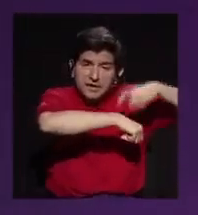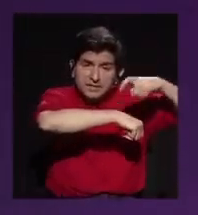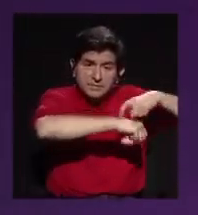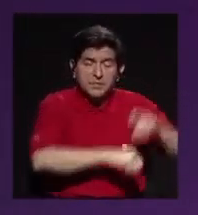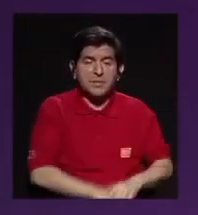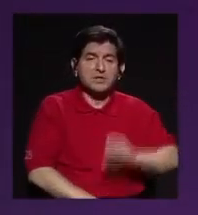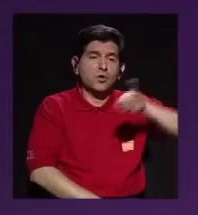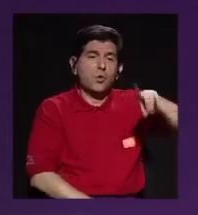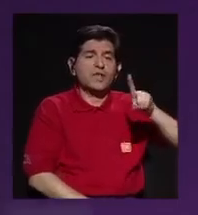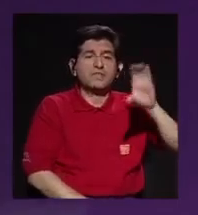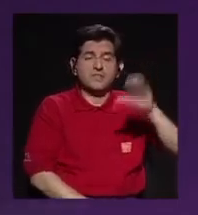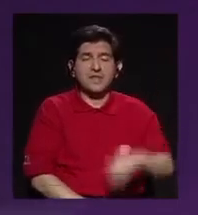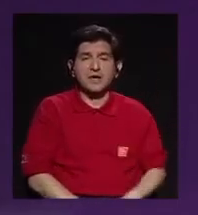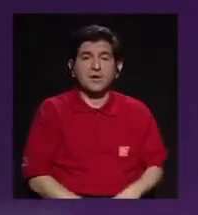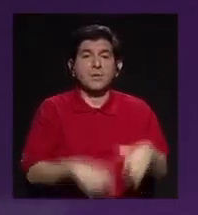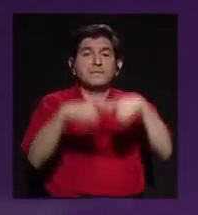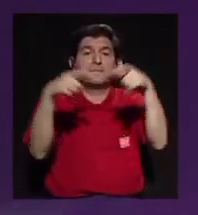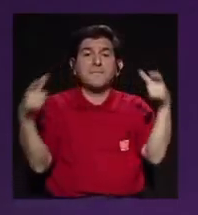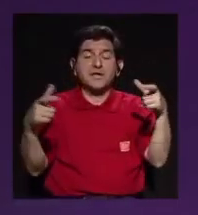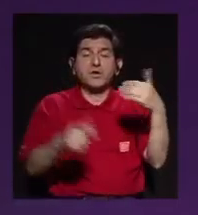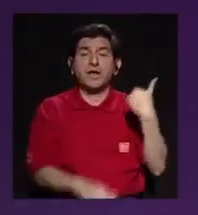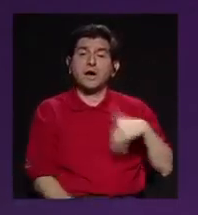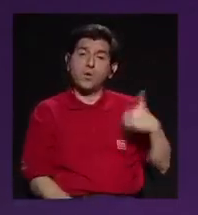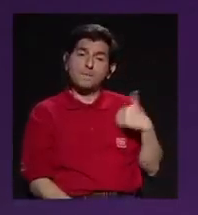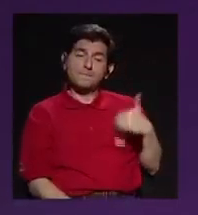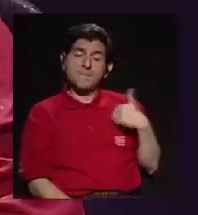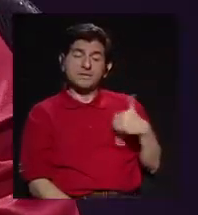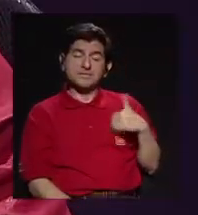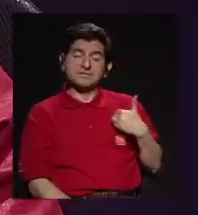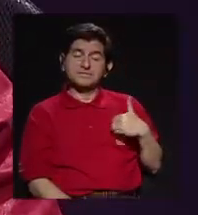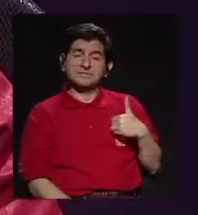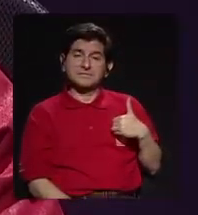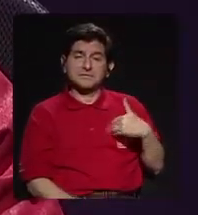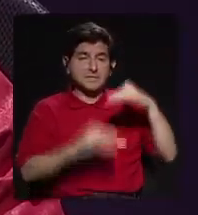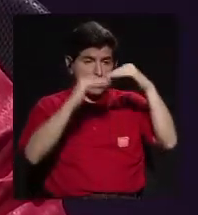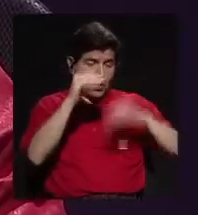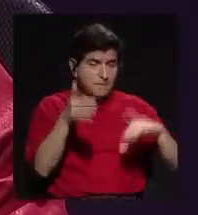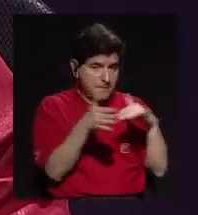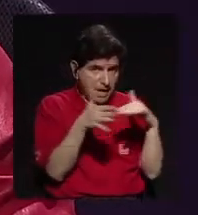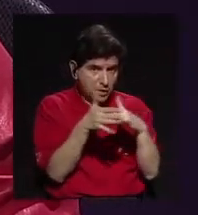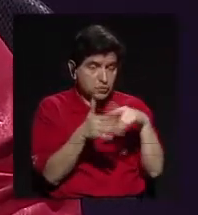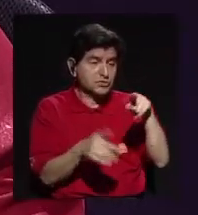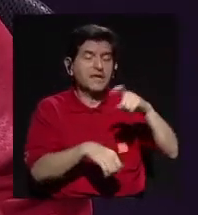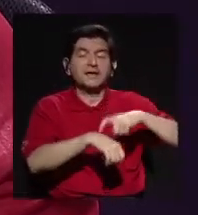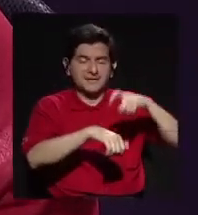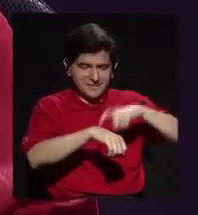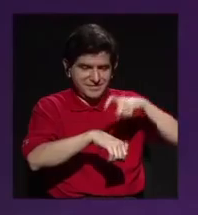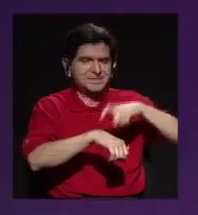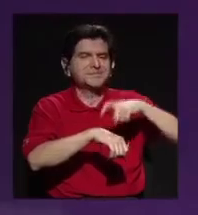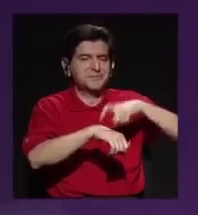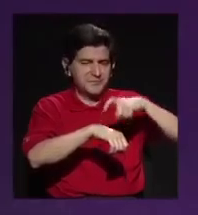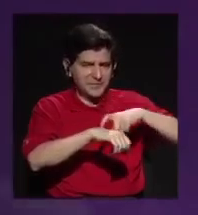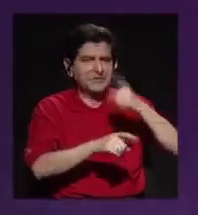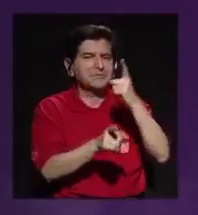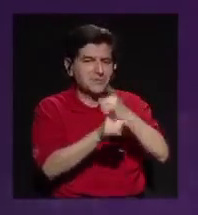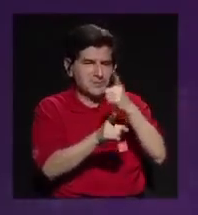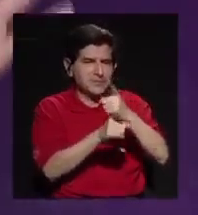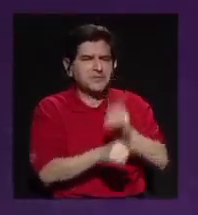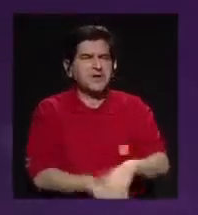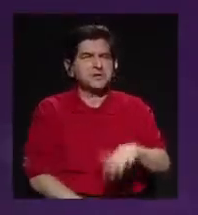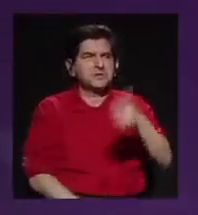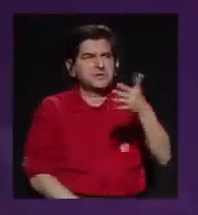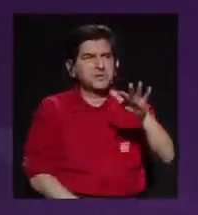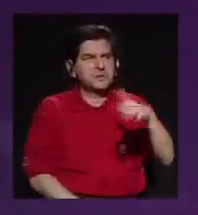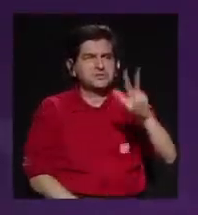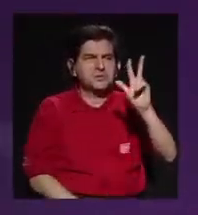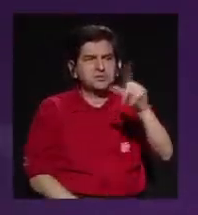a Juan Diego Castro eran mayoritariamente hombres. Con baja escolaridad. Sí, en ese momento de la encuesta, sí, ¿verdad? Sí. Que fue hace como 15 días